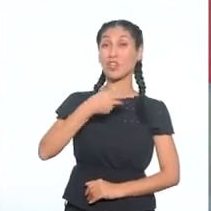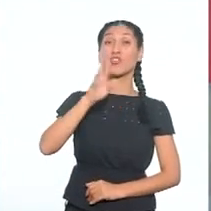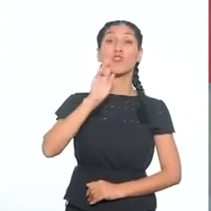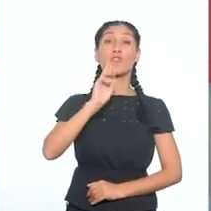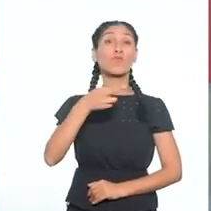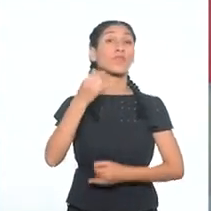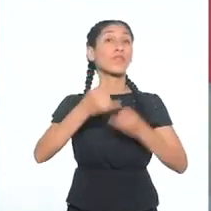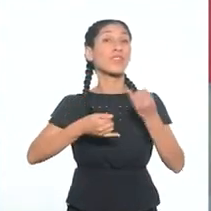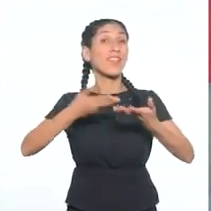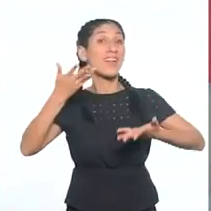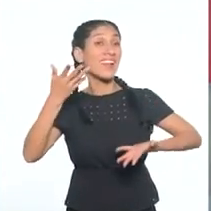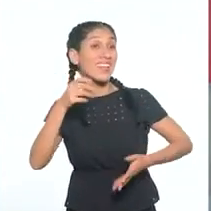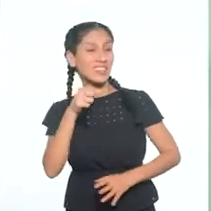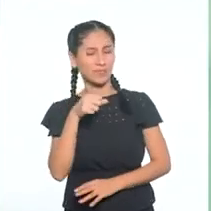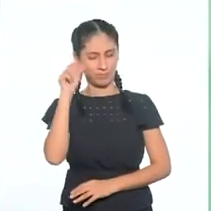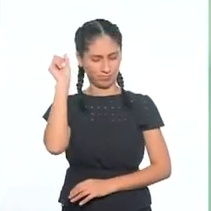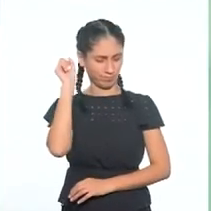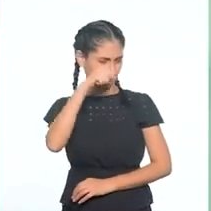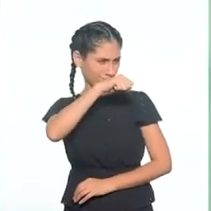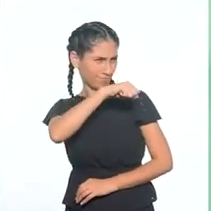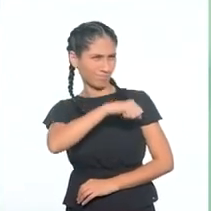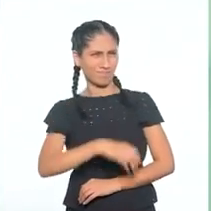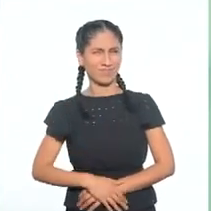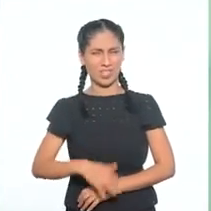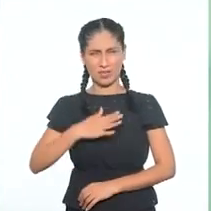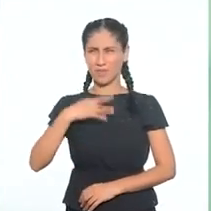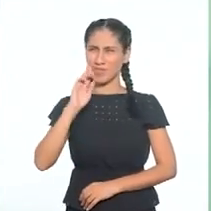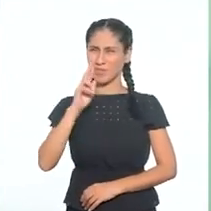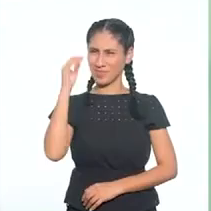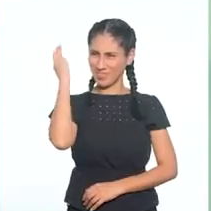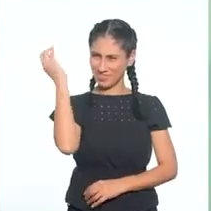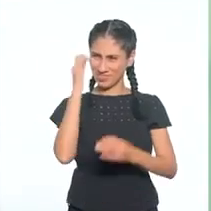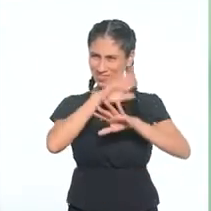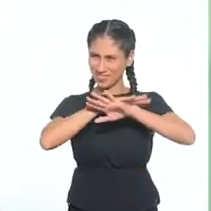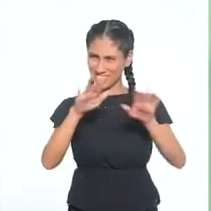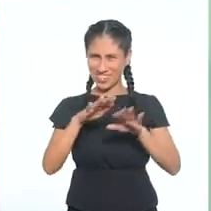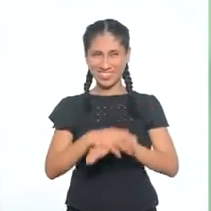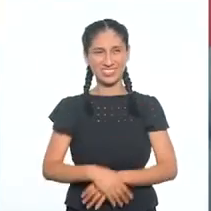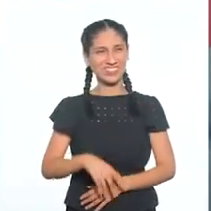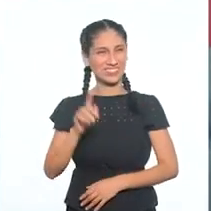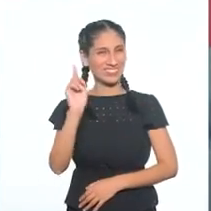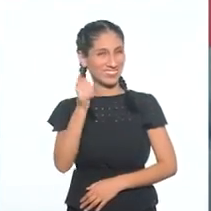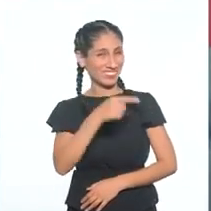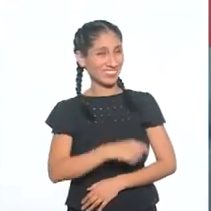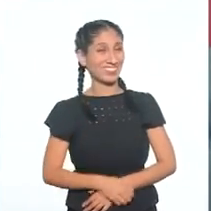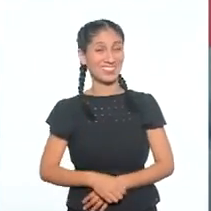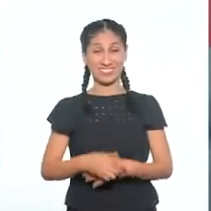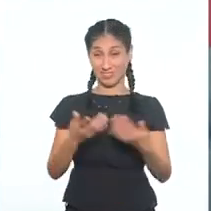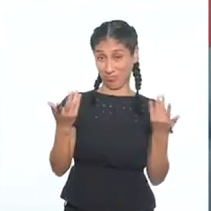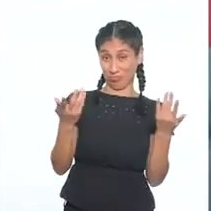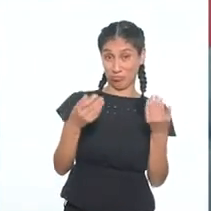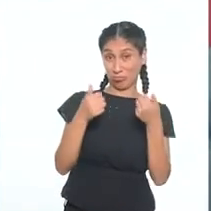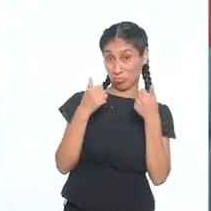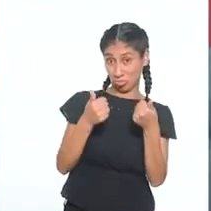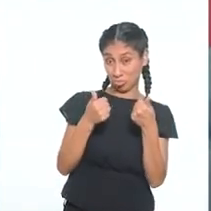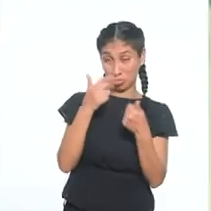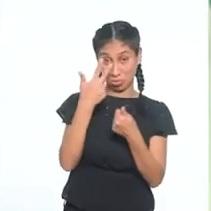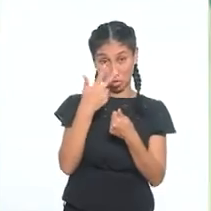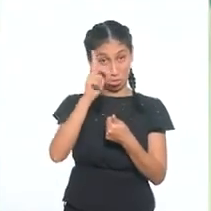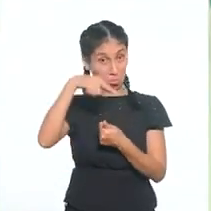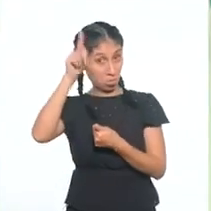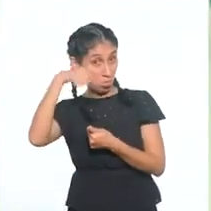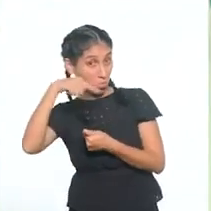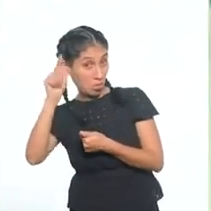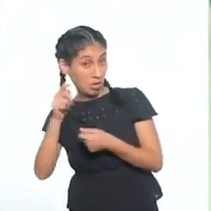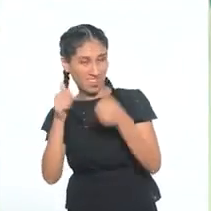esa es su respuesta final si es mi respuesta final tres de cuatro no está mal bien